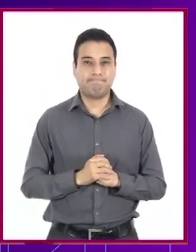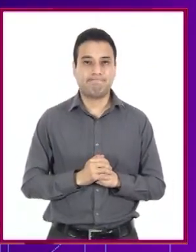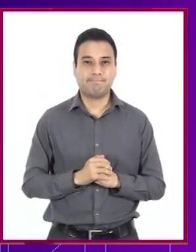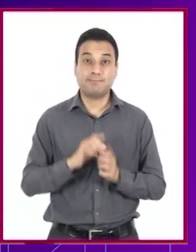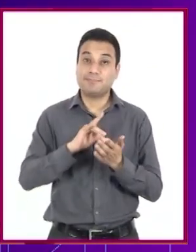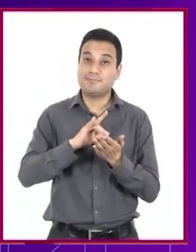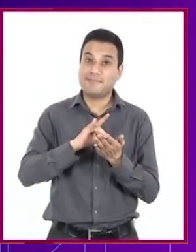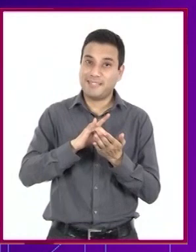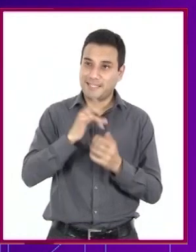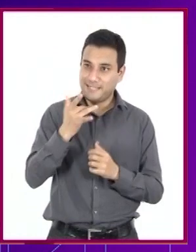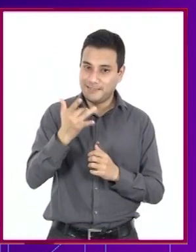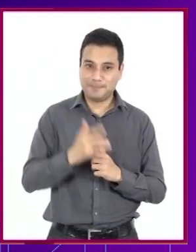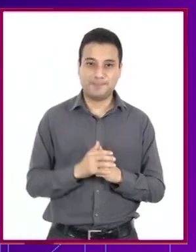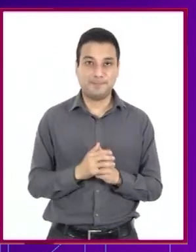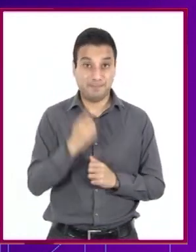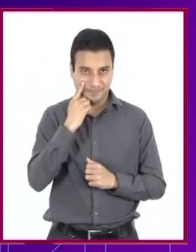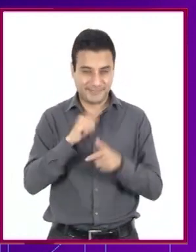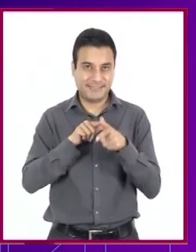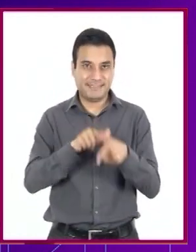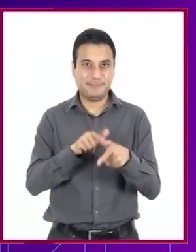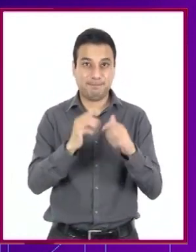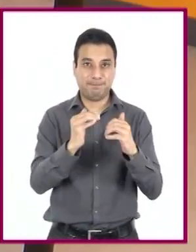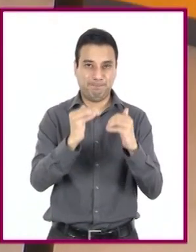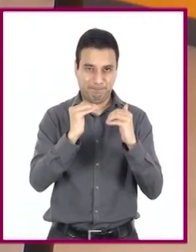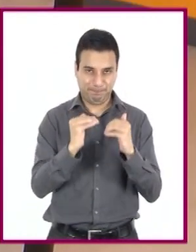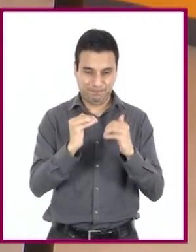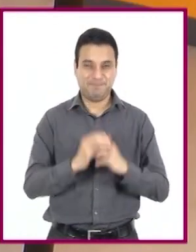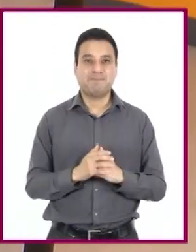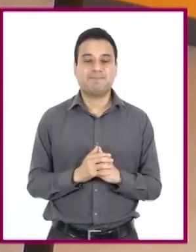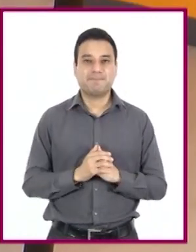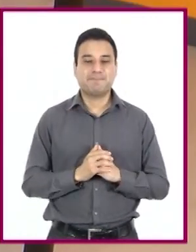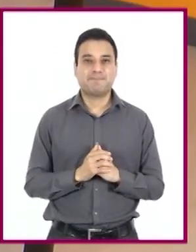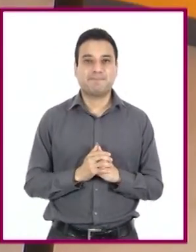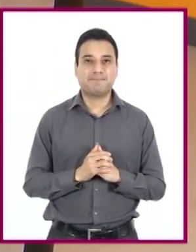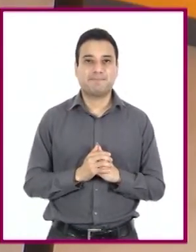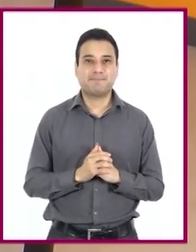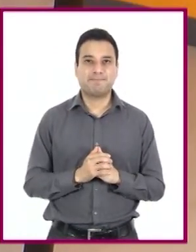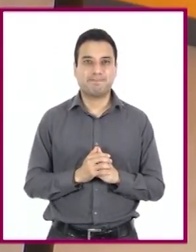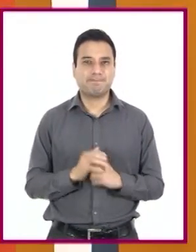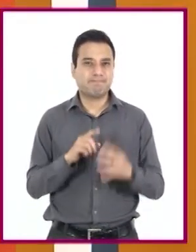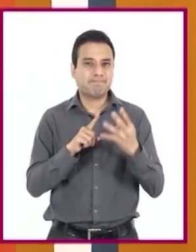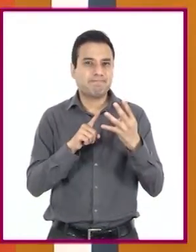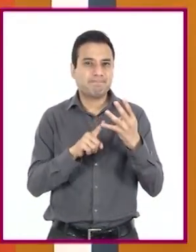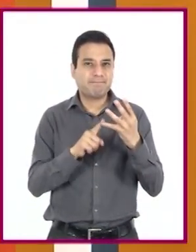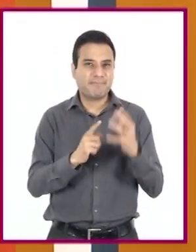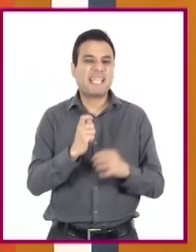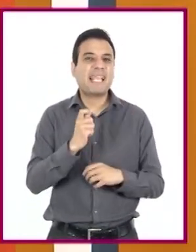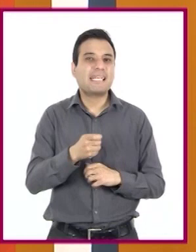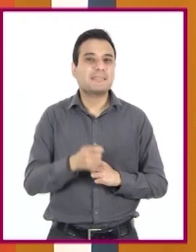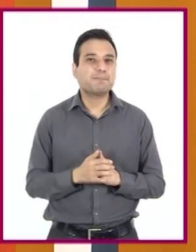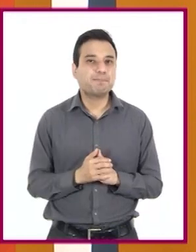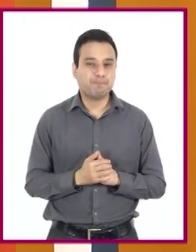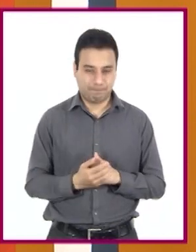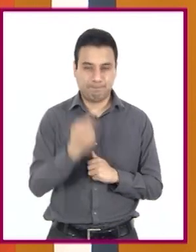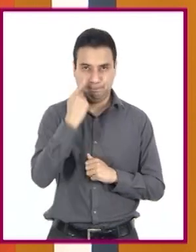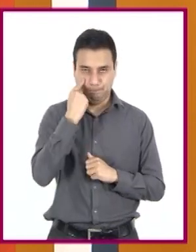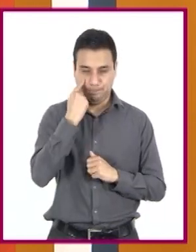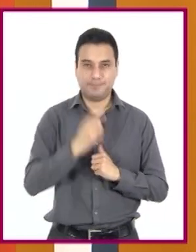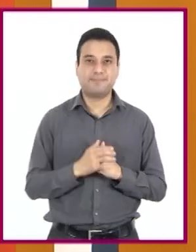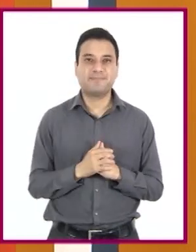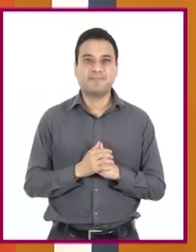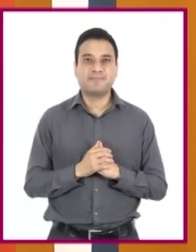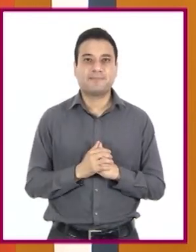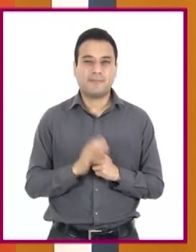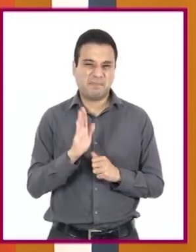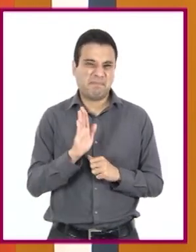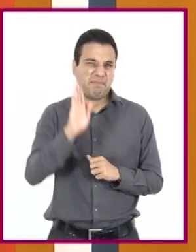Gracias, maestra. Continuemos. Descubran de qué organelo se trata. Es una estructura